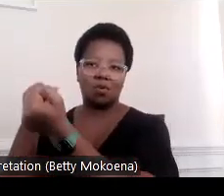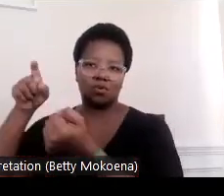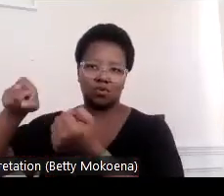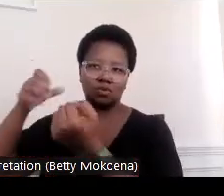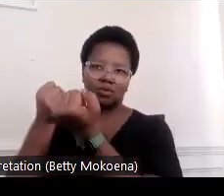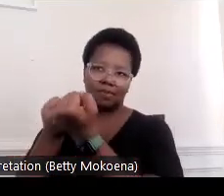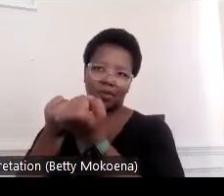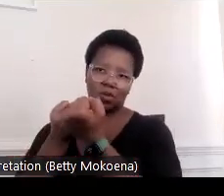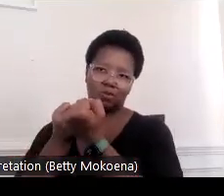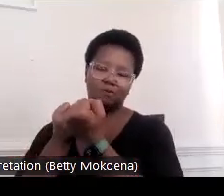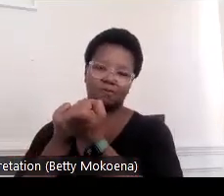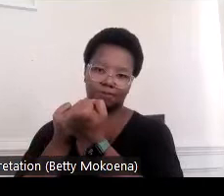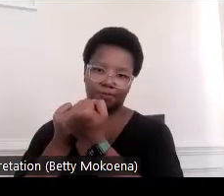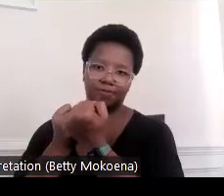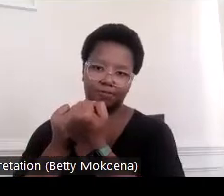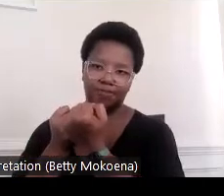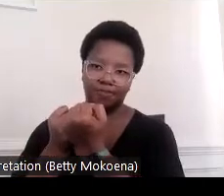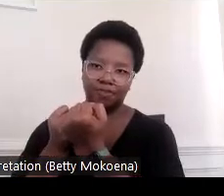necesarios